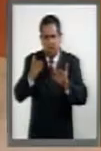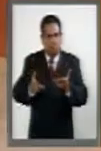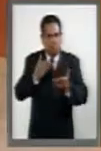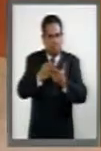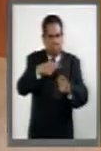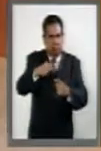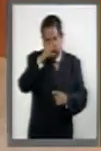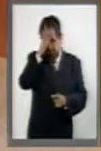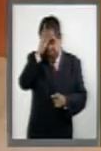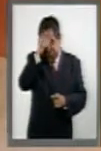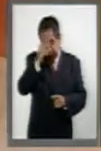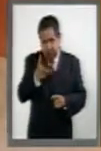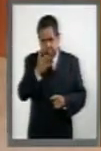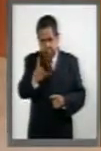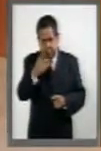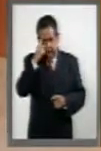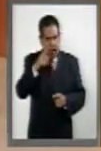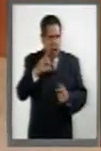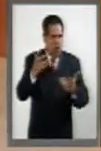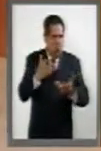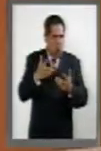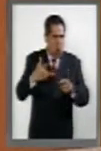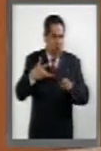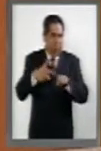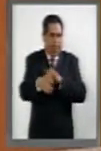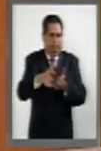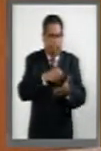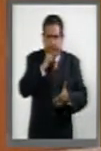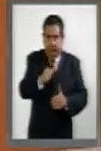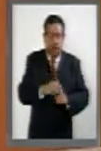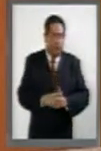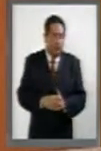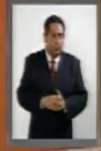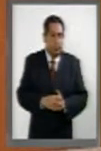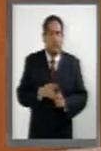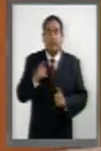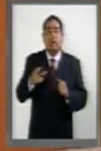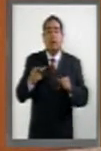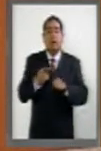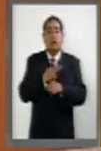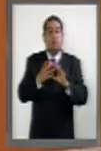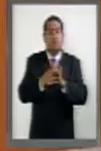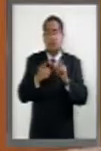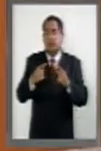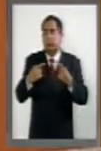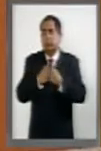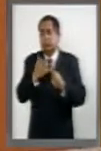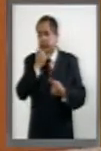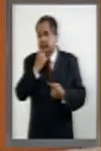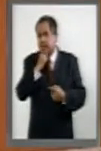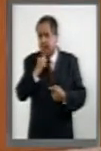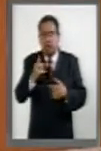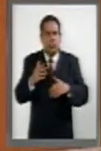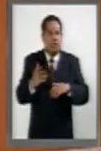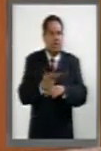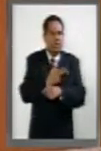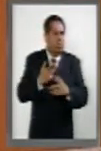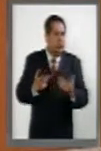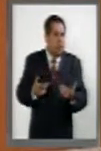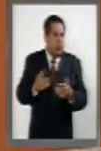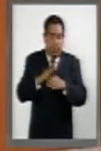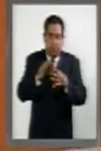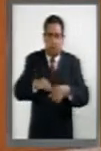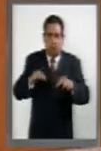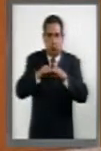punto de acuerdo solicitando que no se llevara a cabo este recorte, esto no causaría afectaciones a la operatividad y particularmente